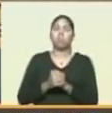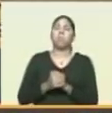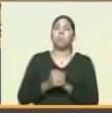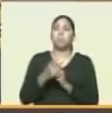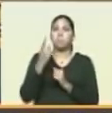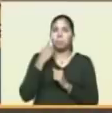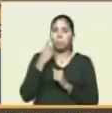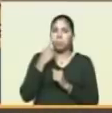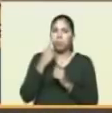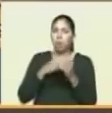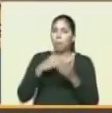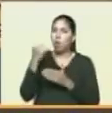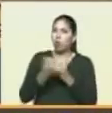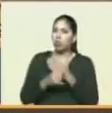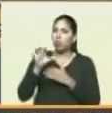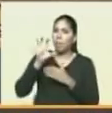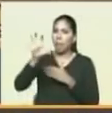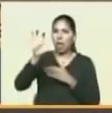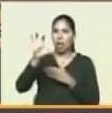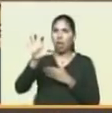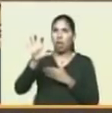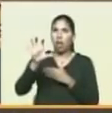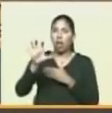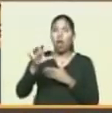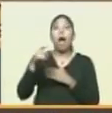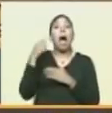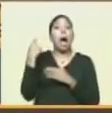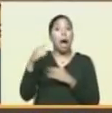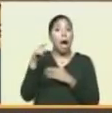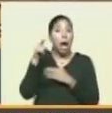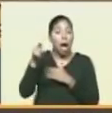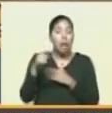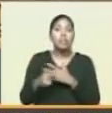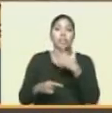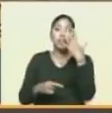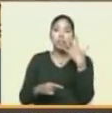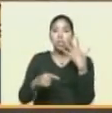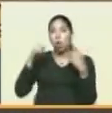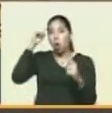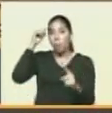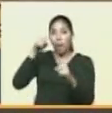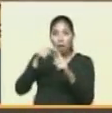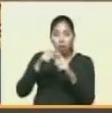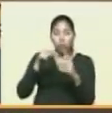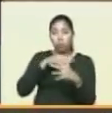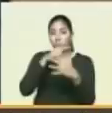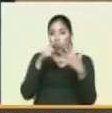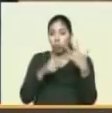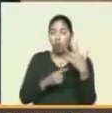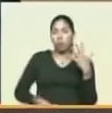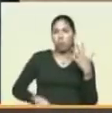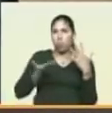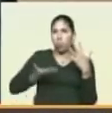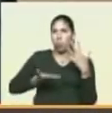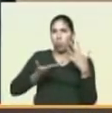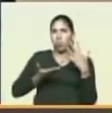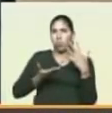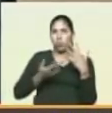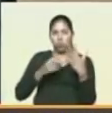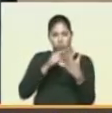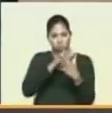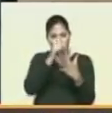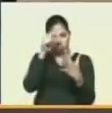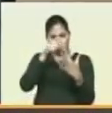patria con sus 5 grandes objetivos históricos. Objetivos históricos que cuando los analizamos